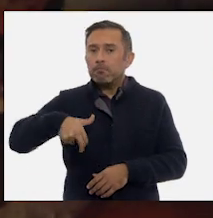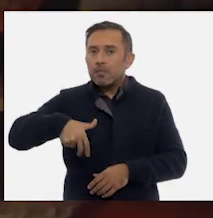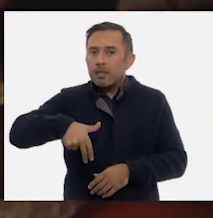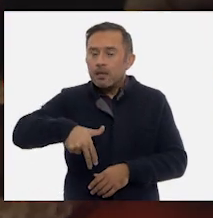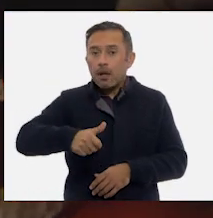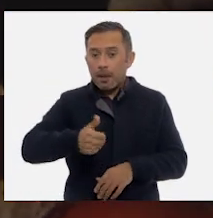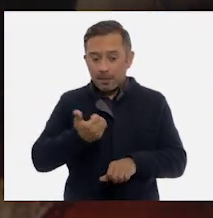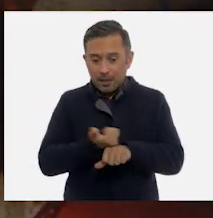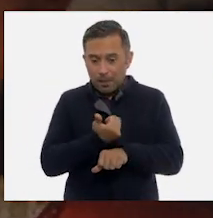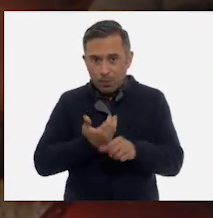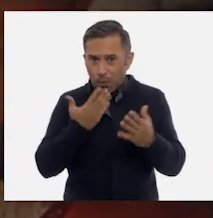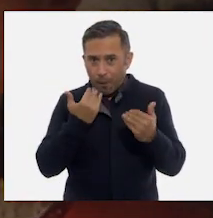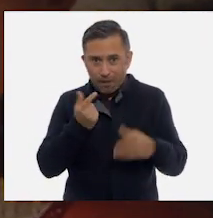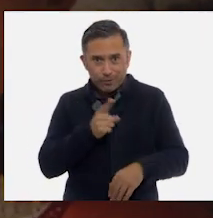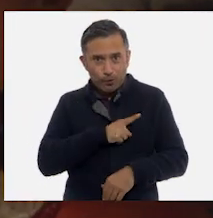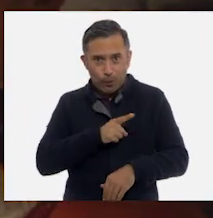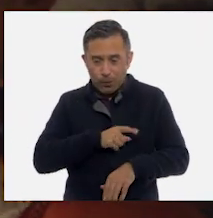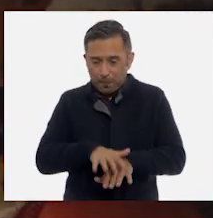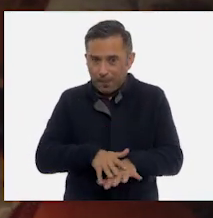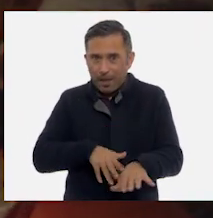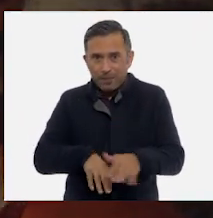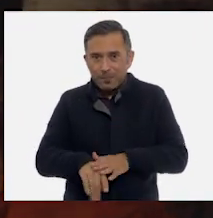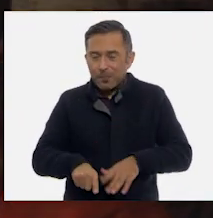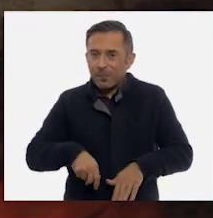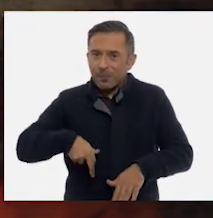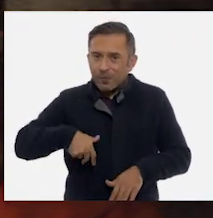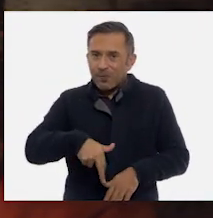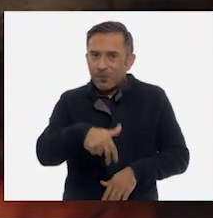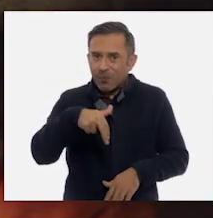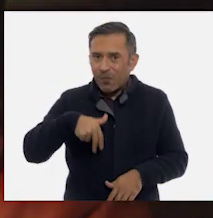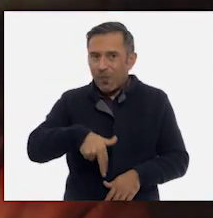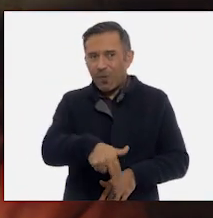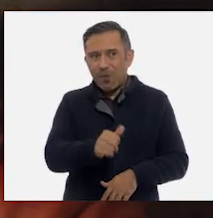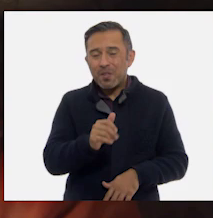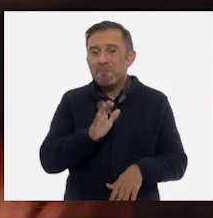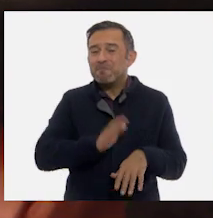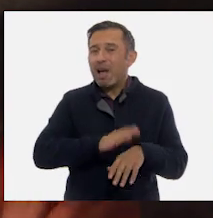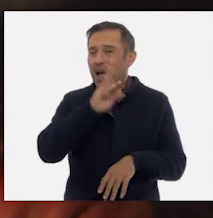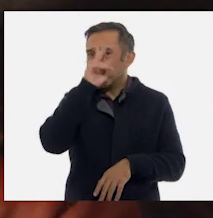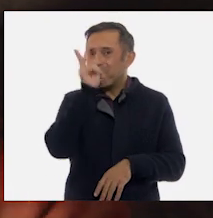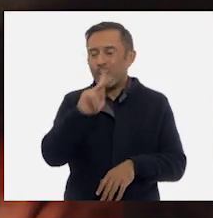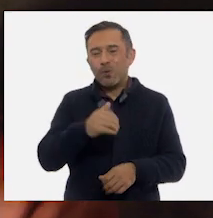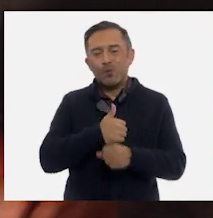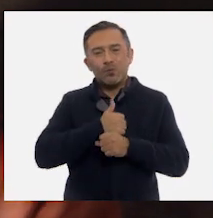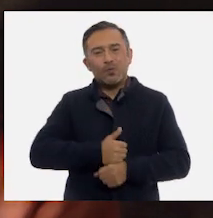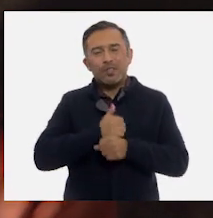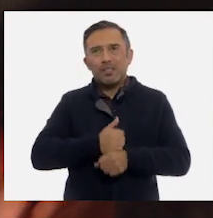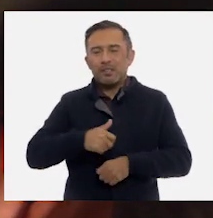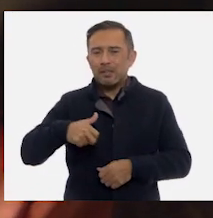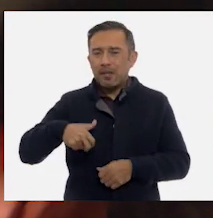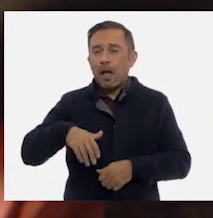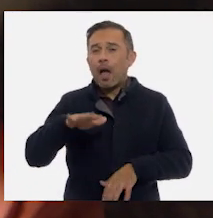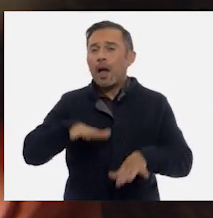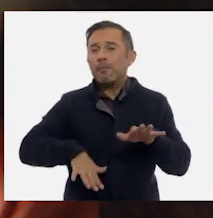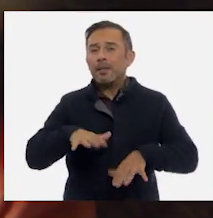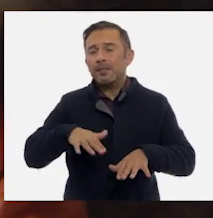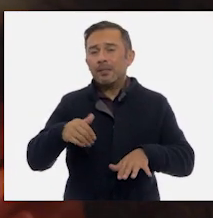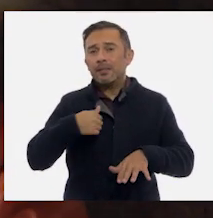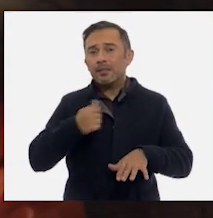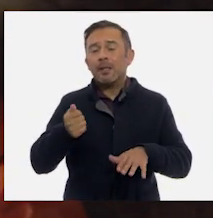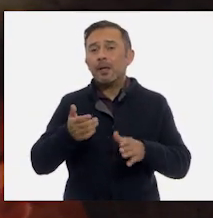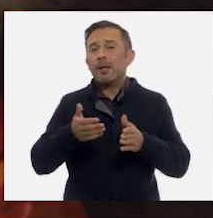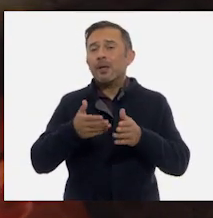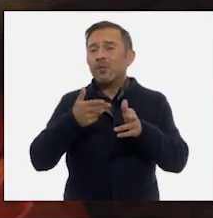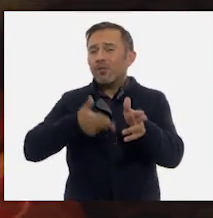descalzas. Ellas seguían a la tropa y su suerte era la peor de todas. A veces tenían que viajar en los techos de los